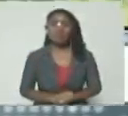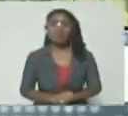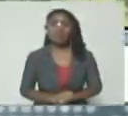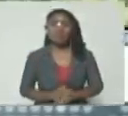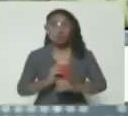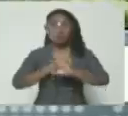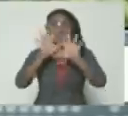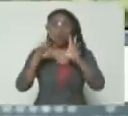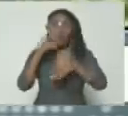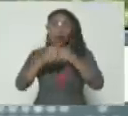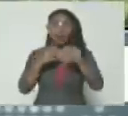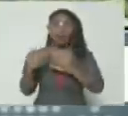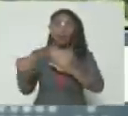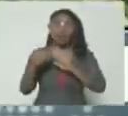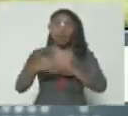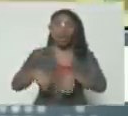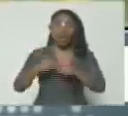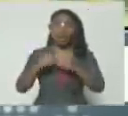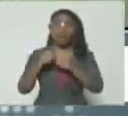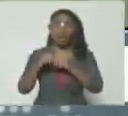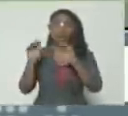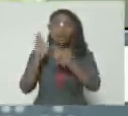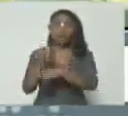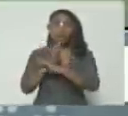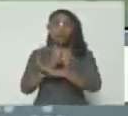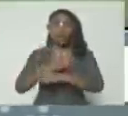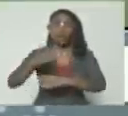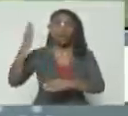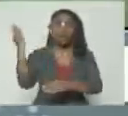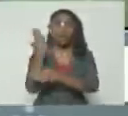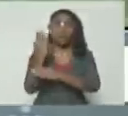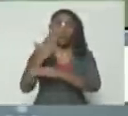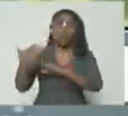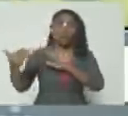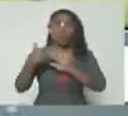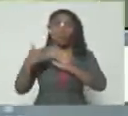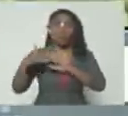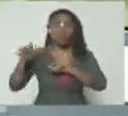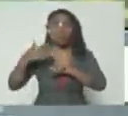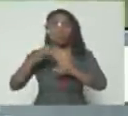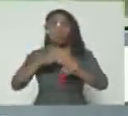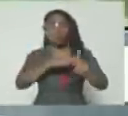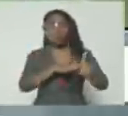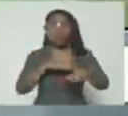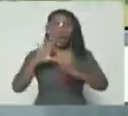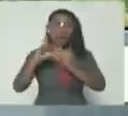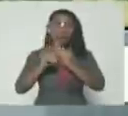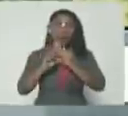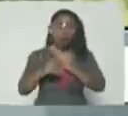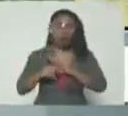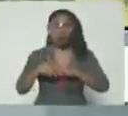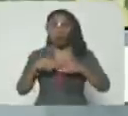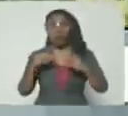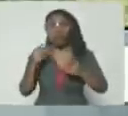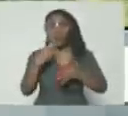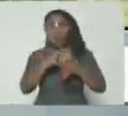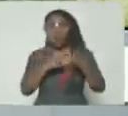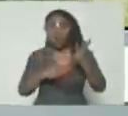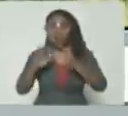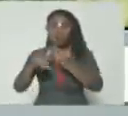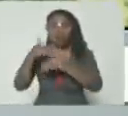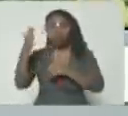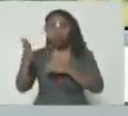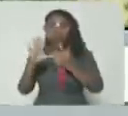Claro que nos han hecho daño con las medidas criminales, las sanciones, la persecución, el robo de activos en el exterior,